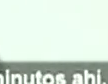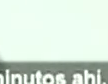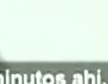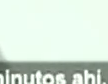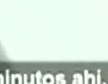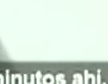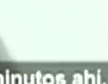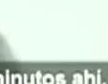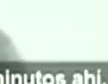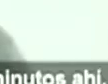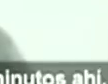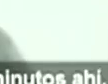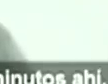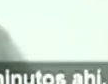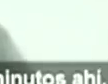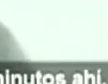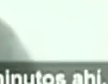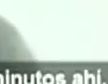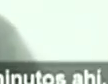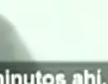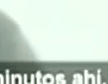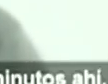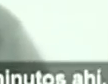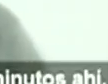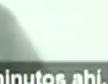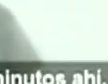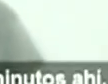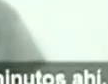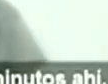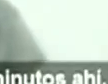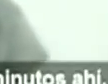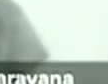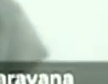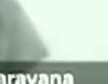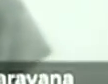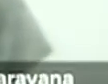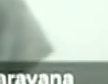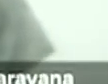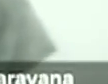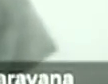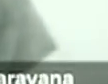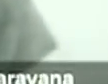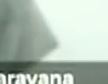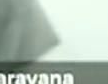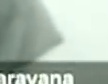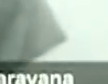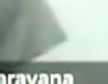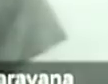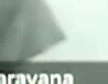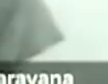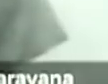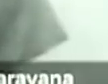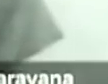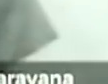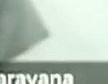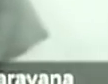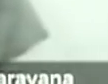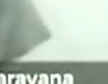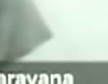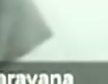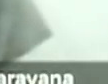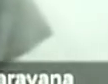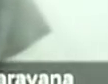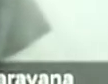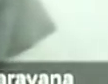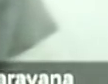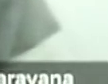minutos ahí, Menor recibe otra llamada, donde le avisan que viene una persona infiltrada en la caravana de